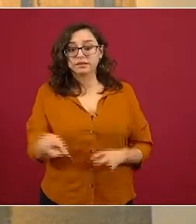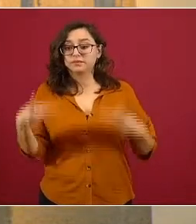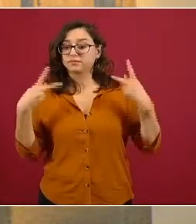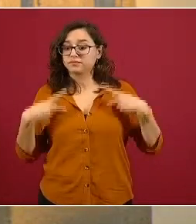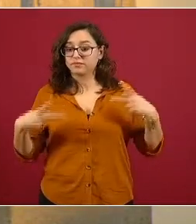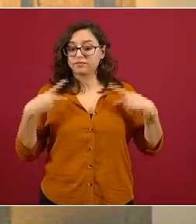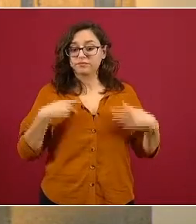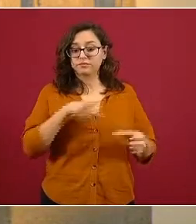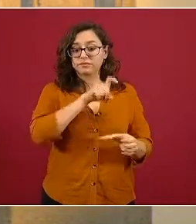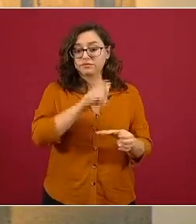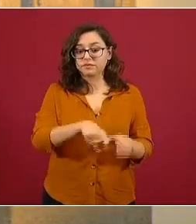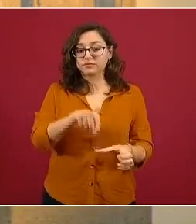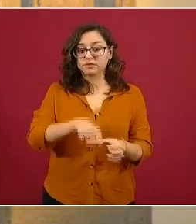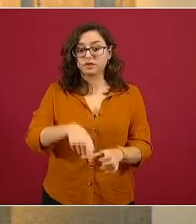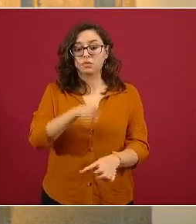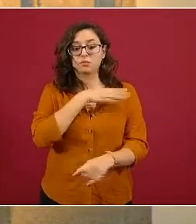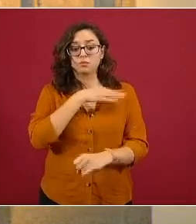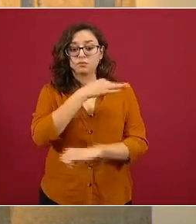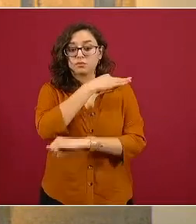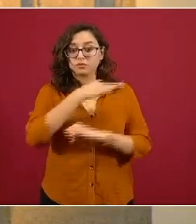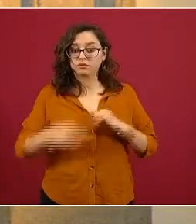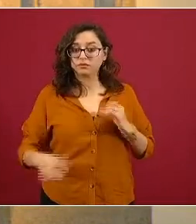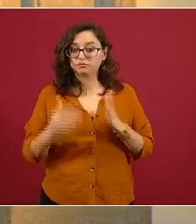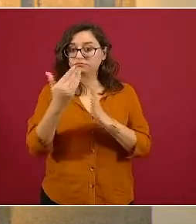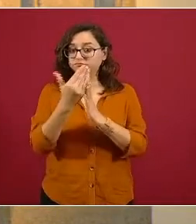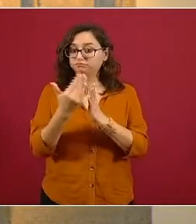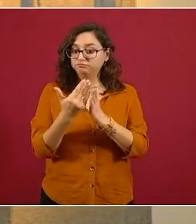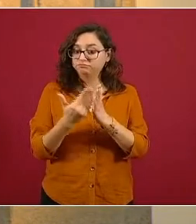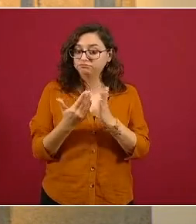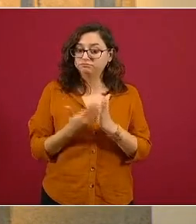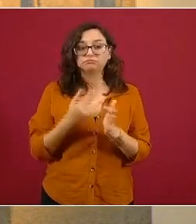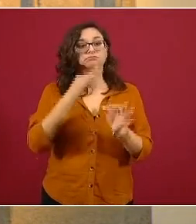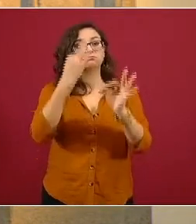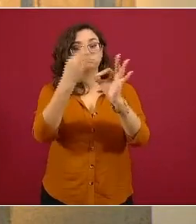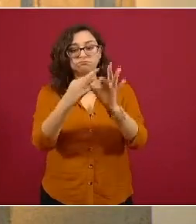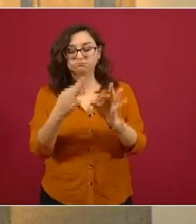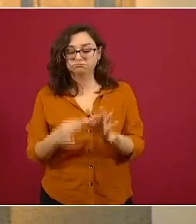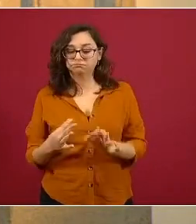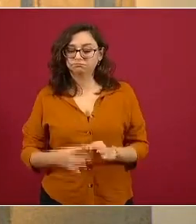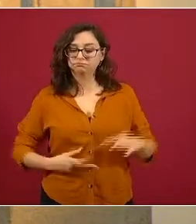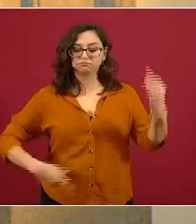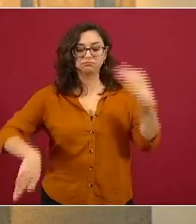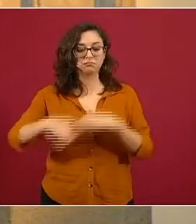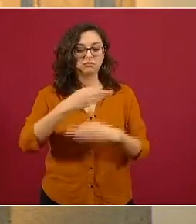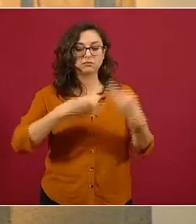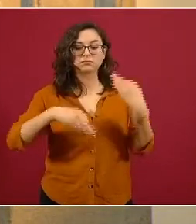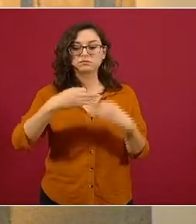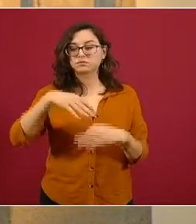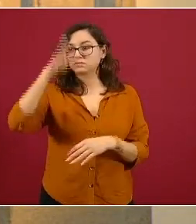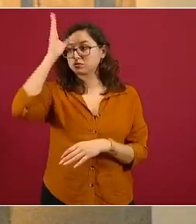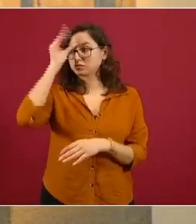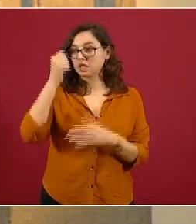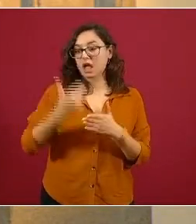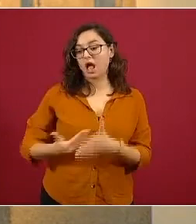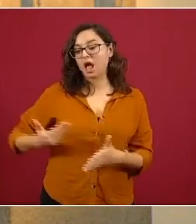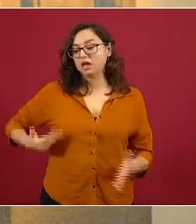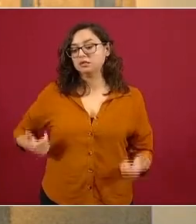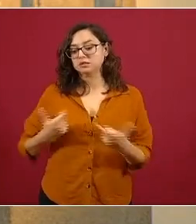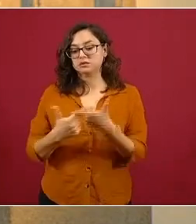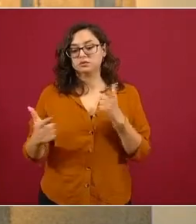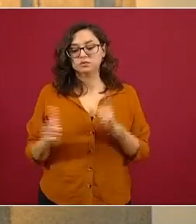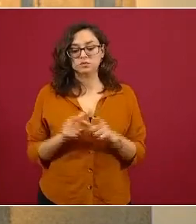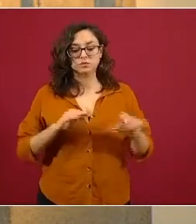que participan en el Buen Fin cumplan con los acuerdos que se han tomado en el grupo de trabajo para